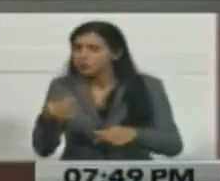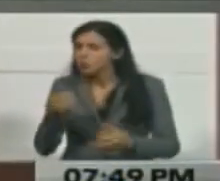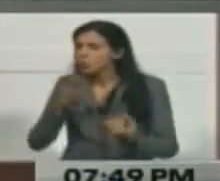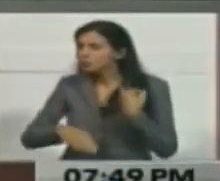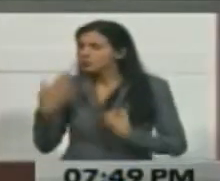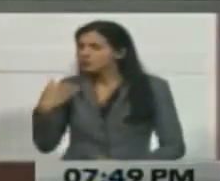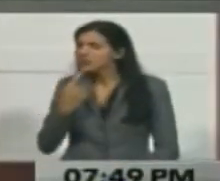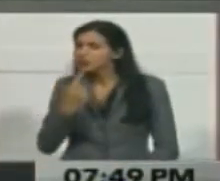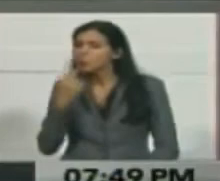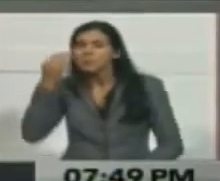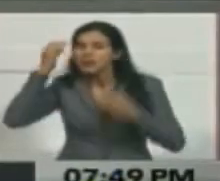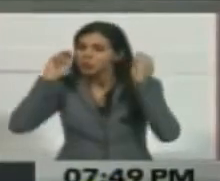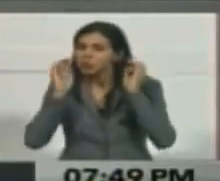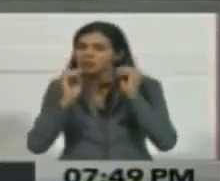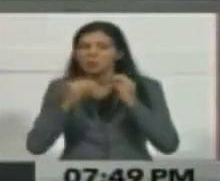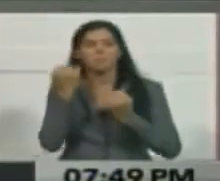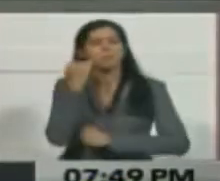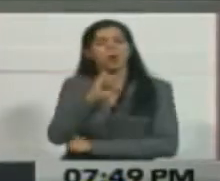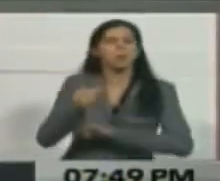40 muertos.